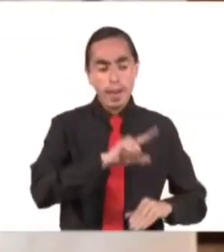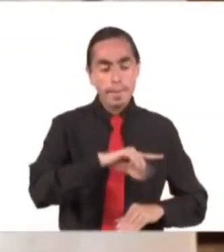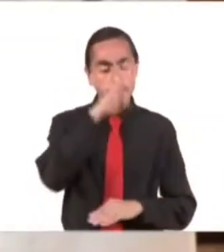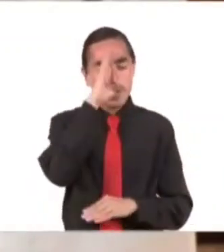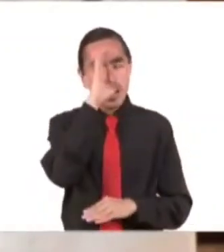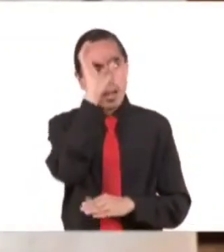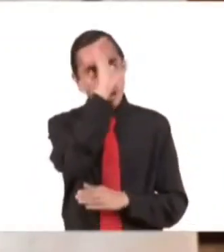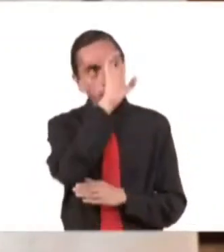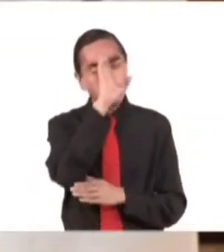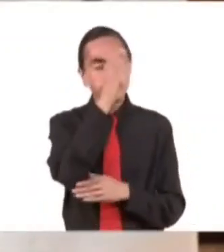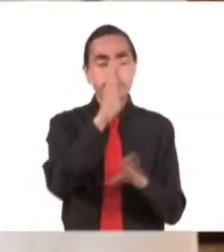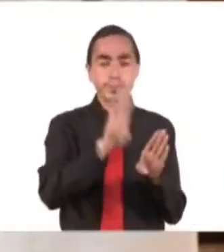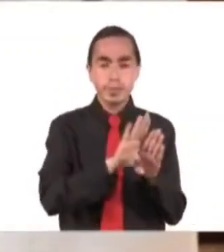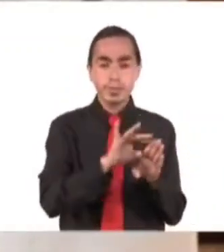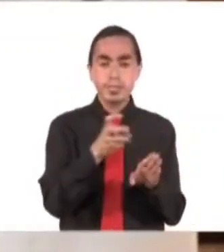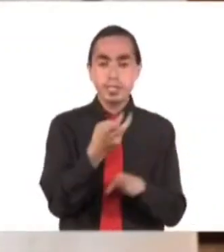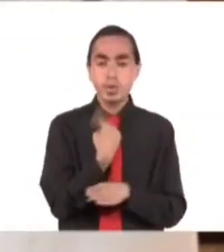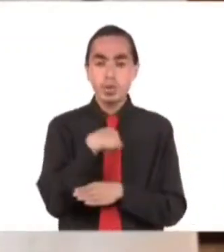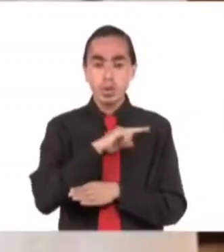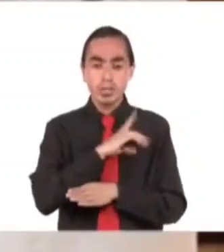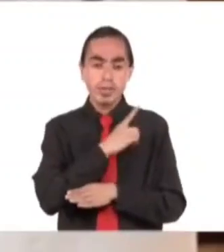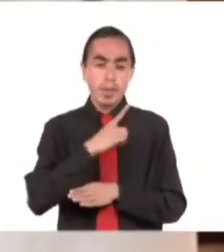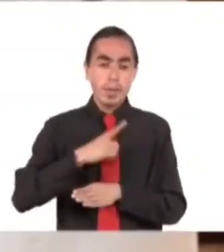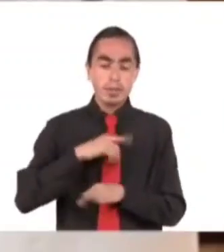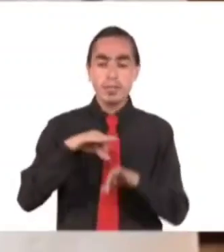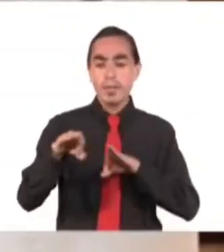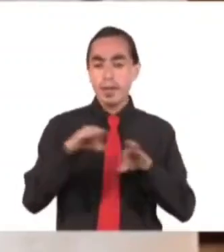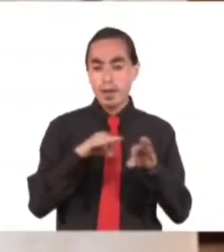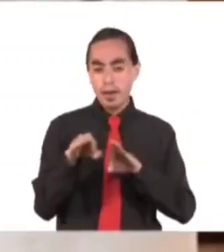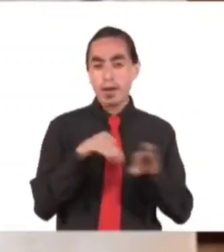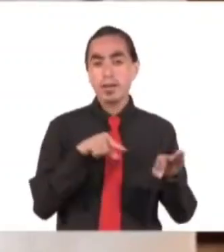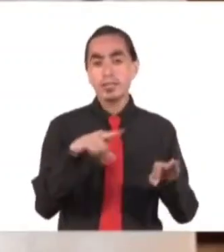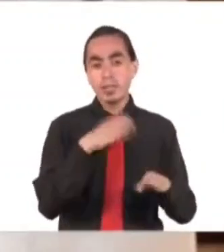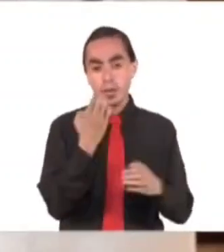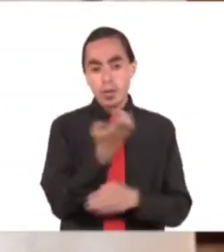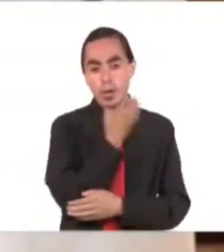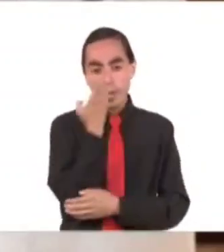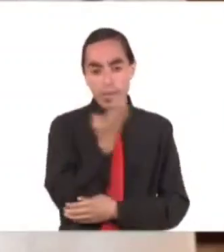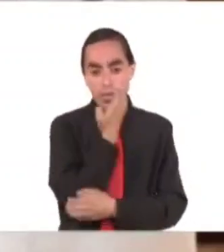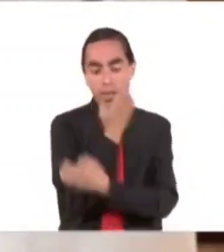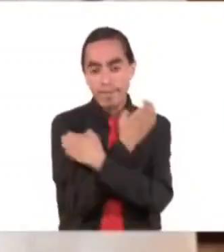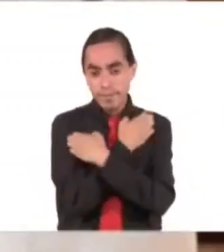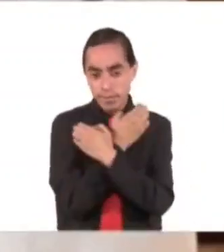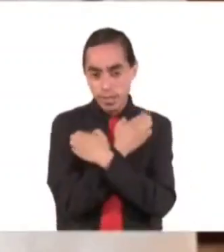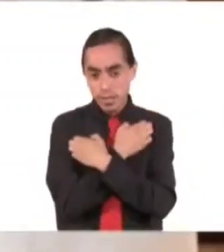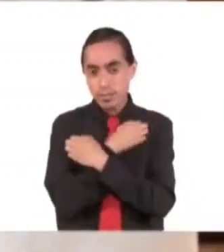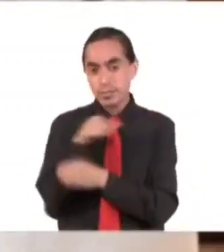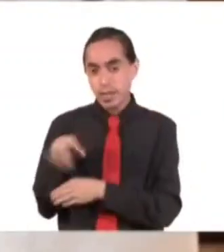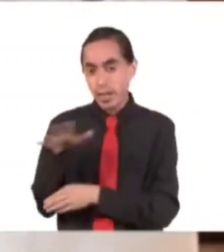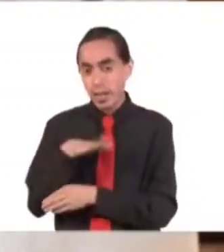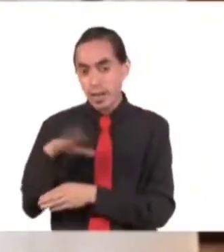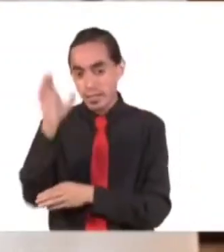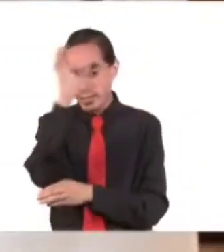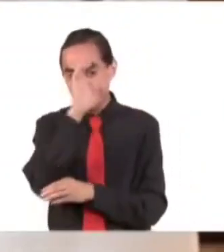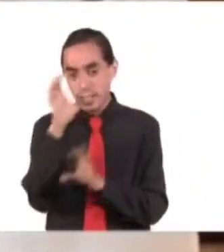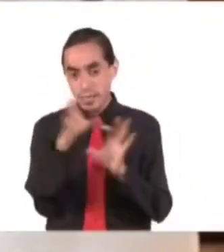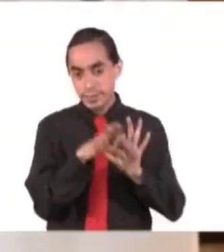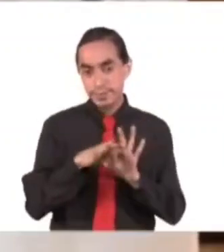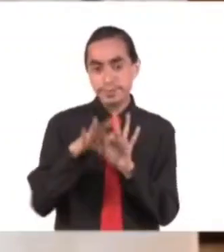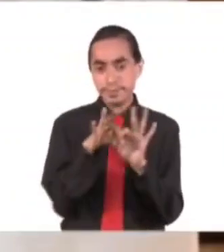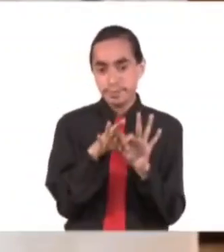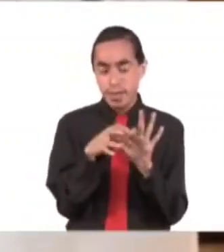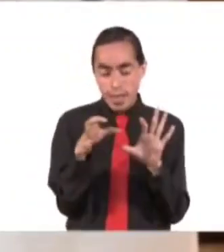tenemos que trabajar conjuntamente el sector educativo, las áreas de ciencia y la forma de trabajar. En